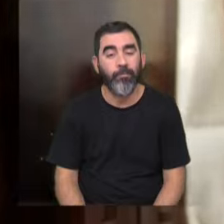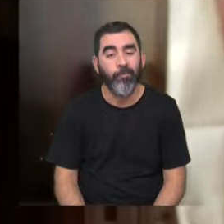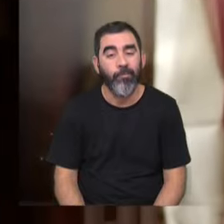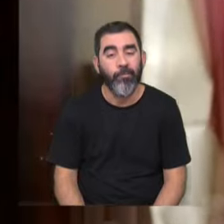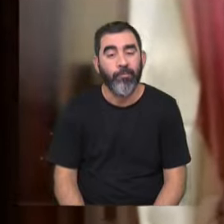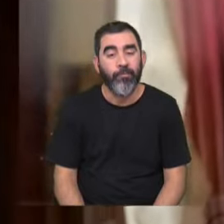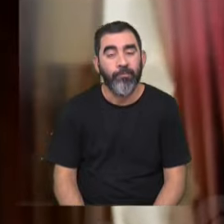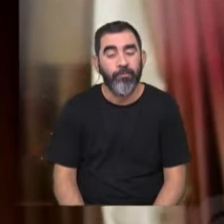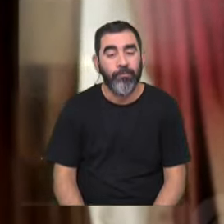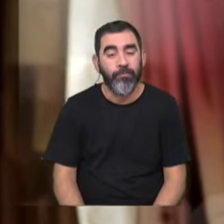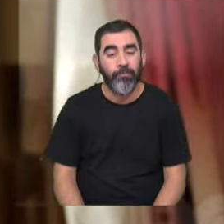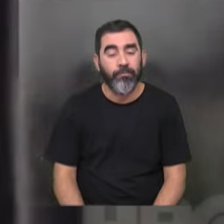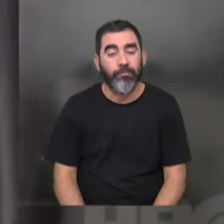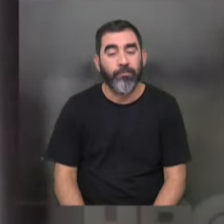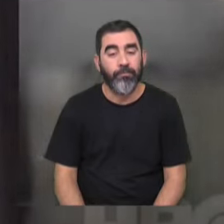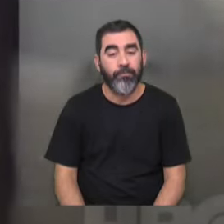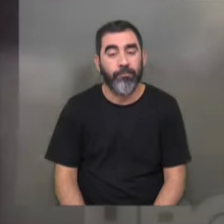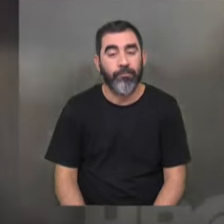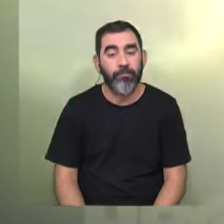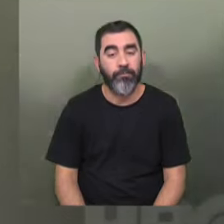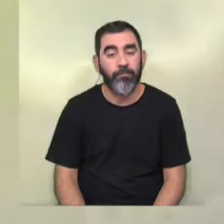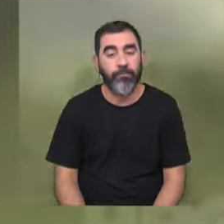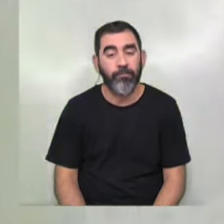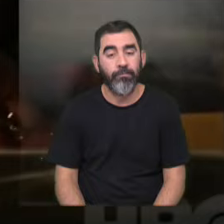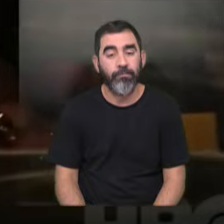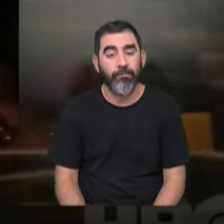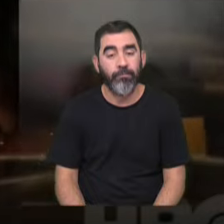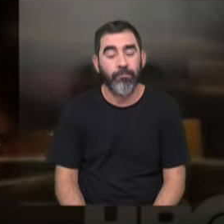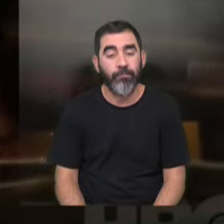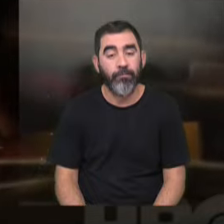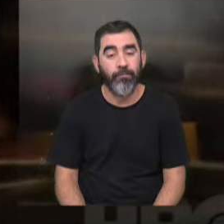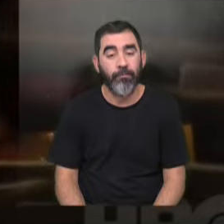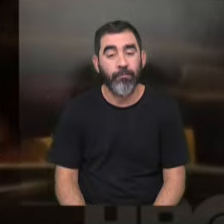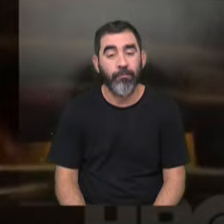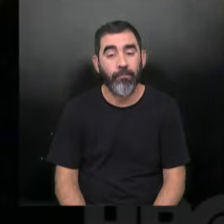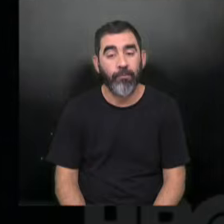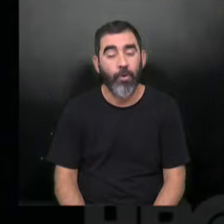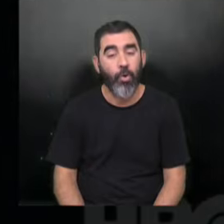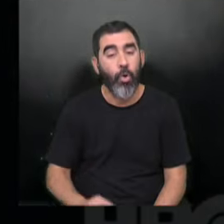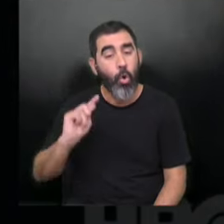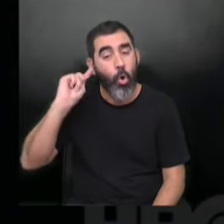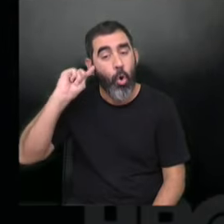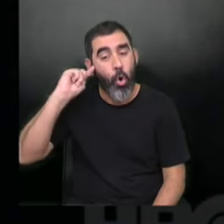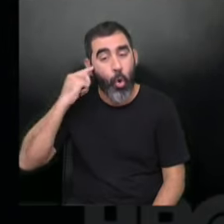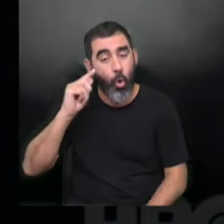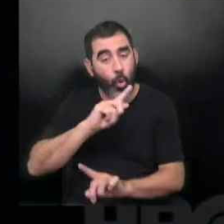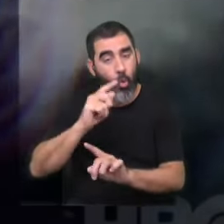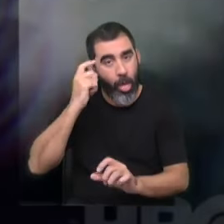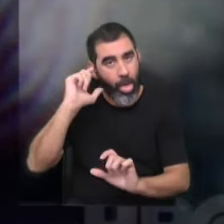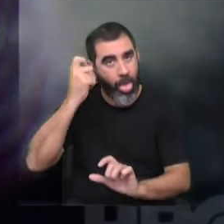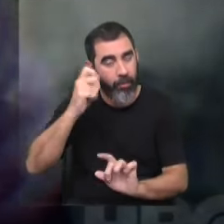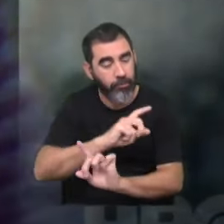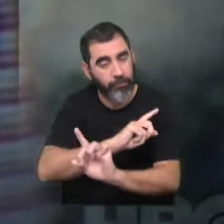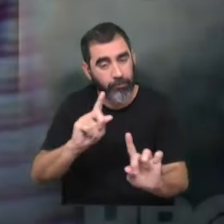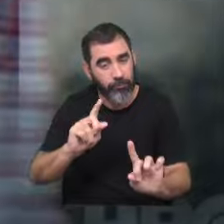I have now seen 22 serial killers. Y cerramos por hoy con Loco no demente. Esto se